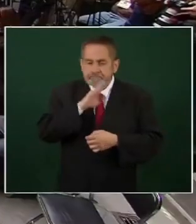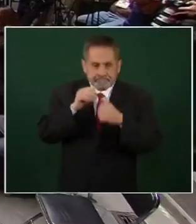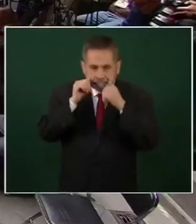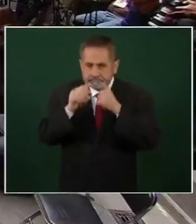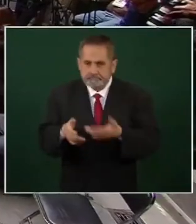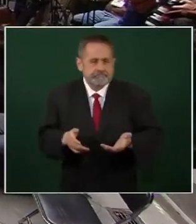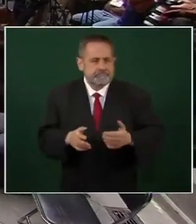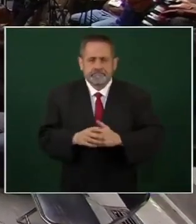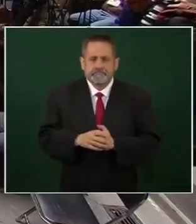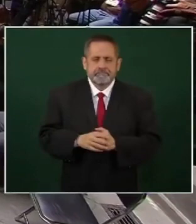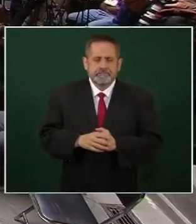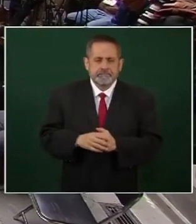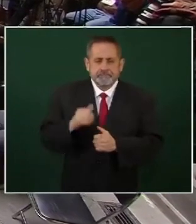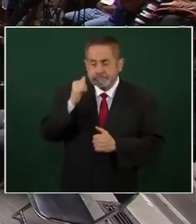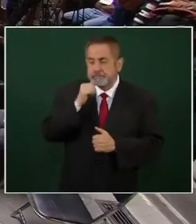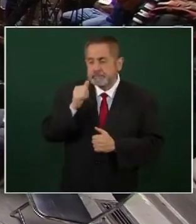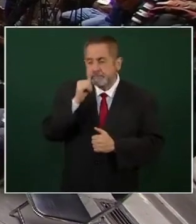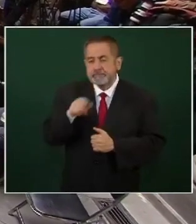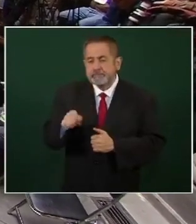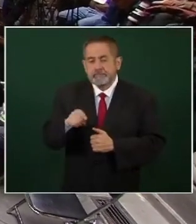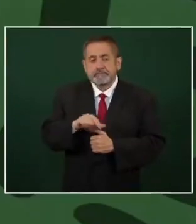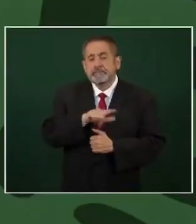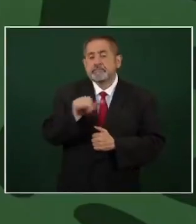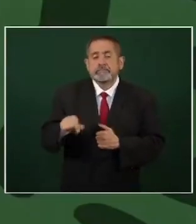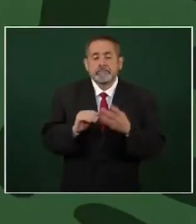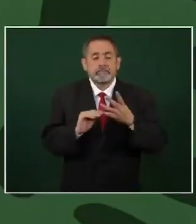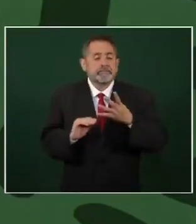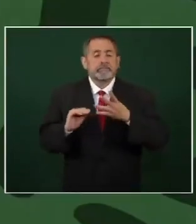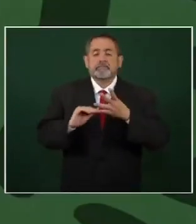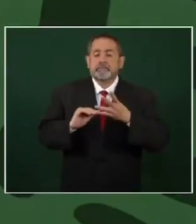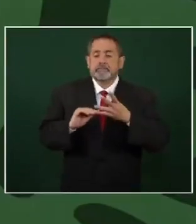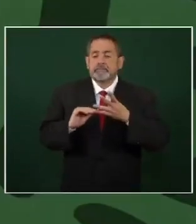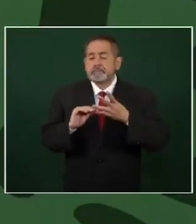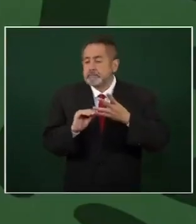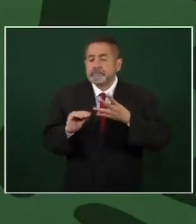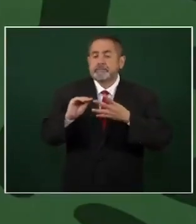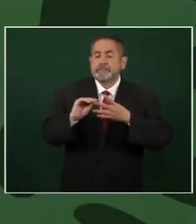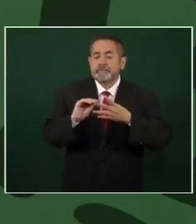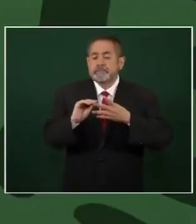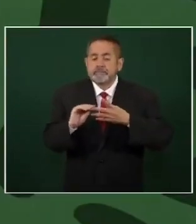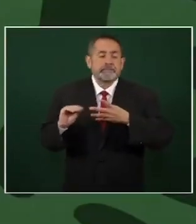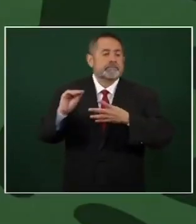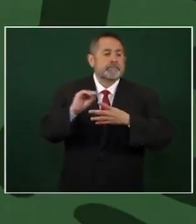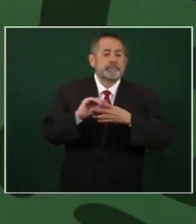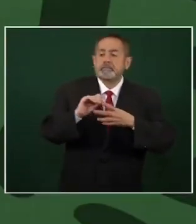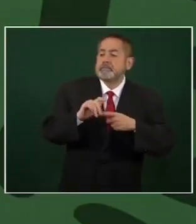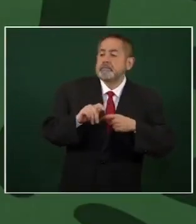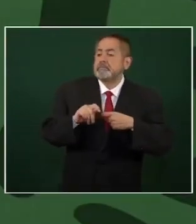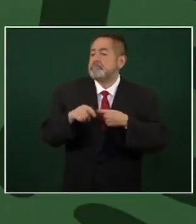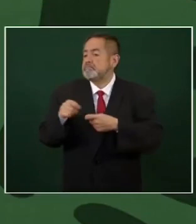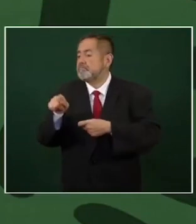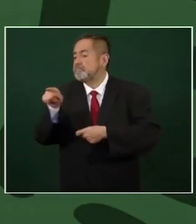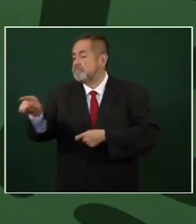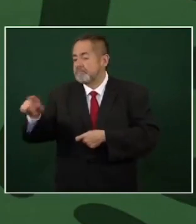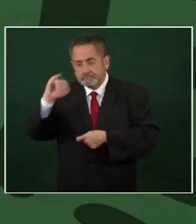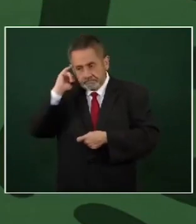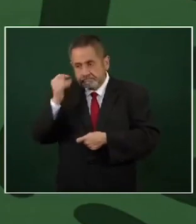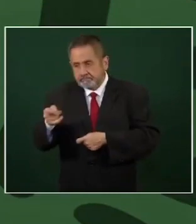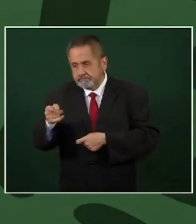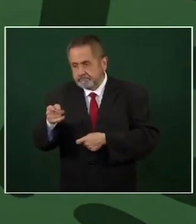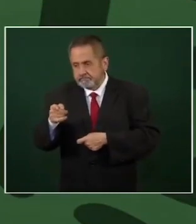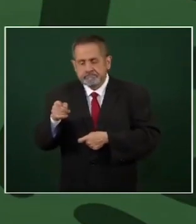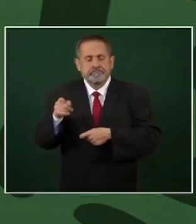van hasta la última instancia y le dan la razón a un